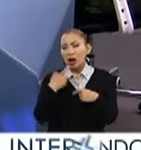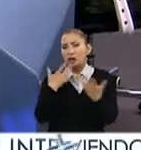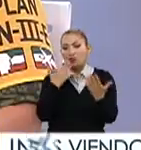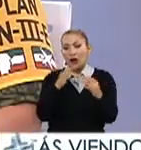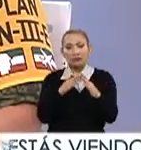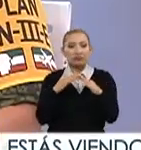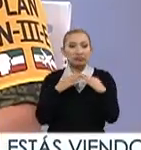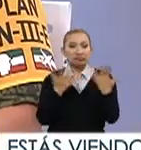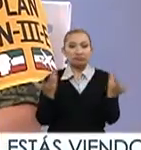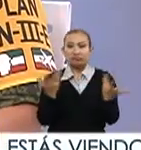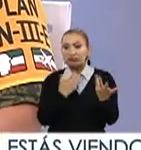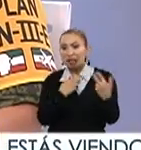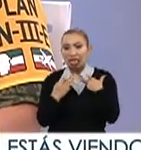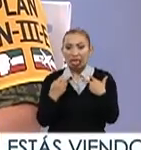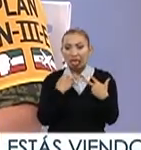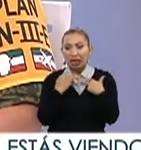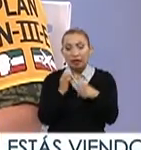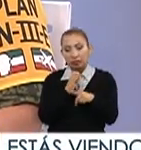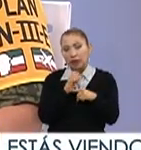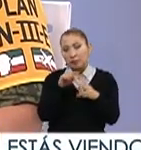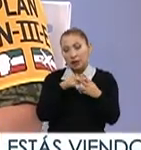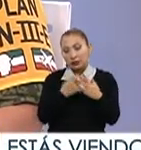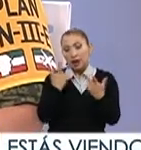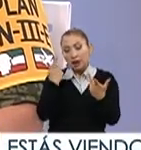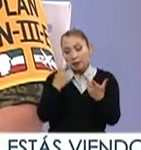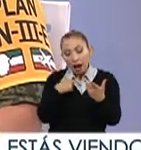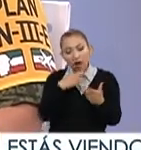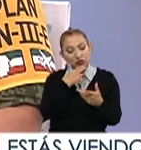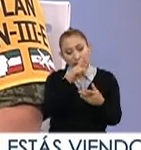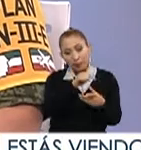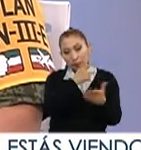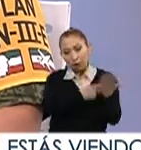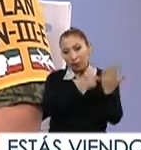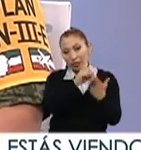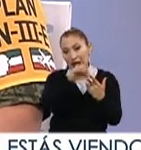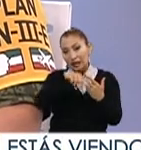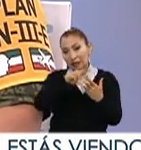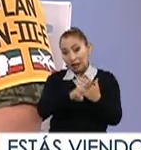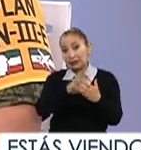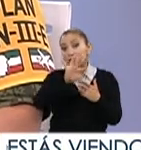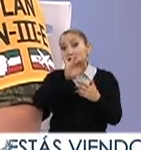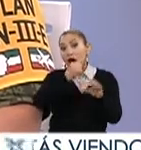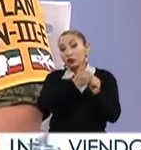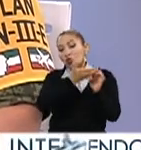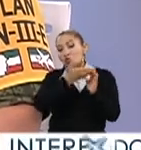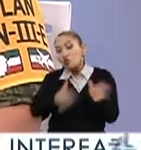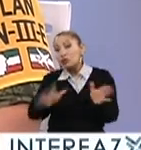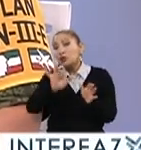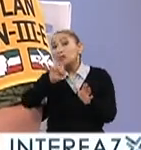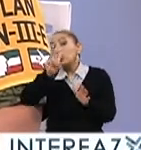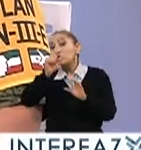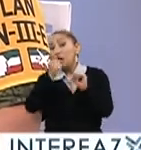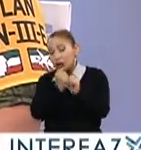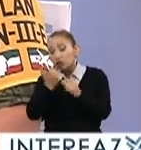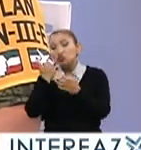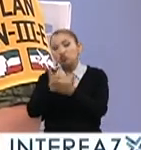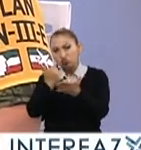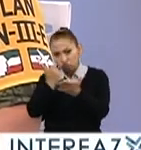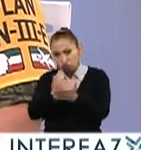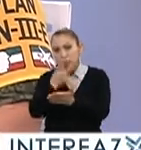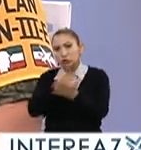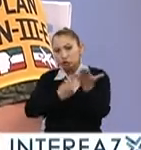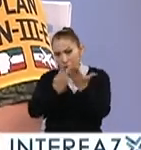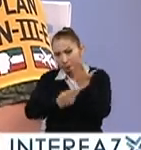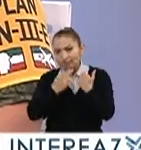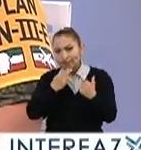damnificados, ¿no? Y es en donde se empieza en realidad a utilizar efectivamente más de 50 años, tenemos 52 años aplicando este